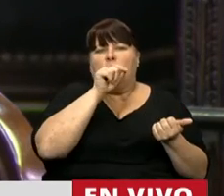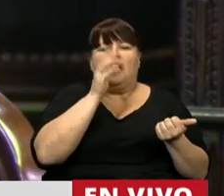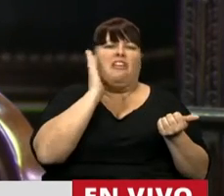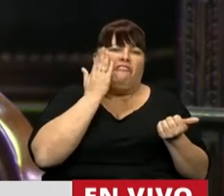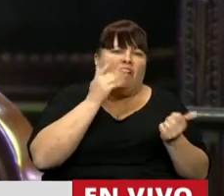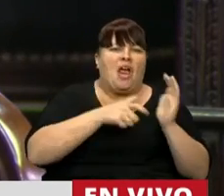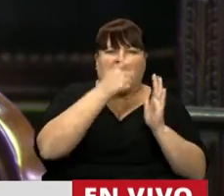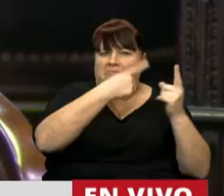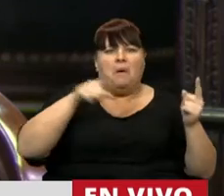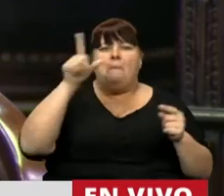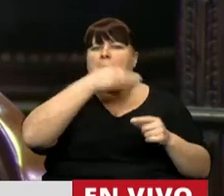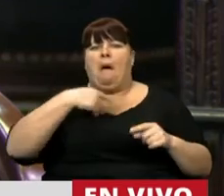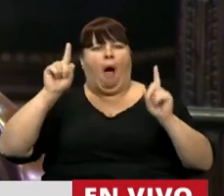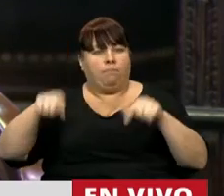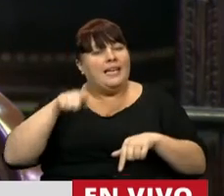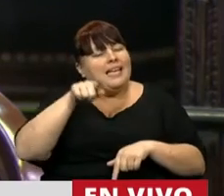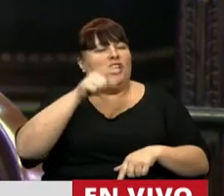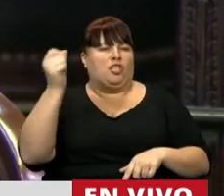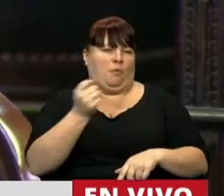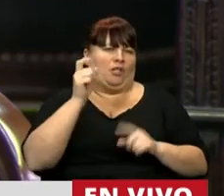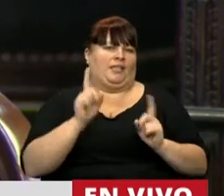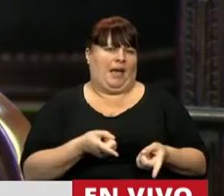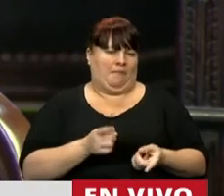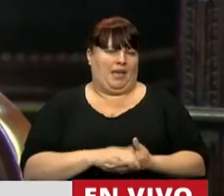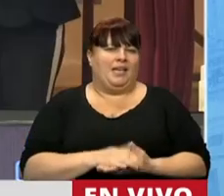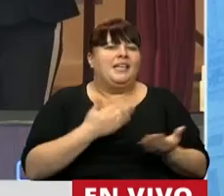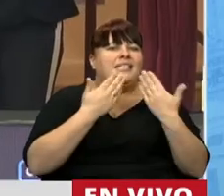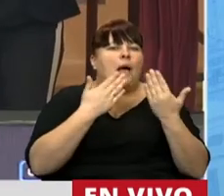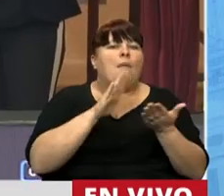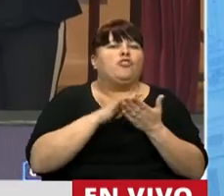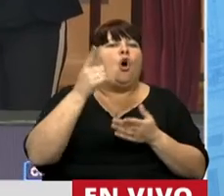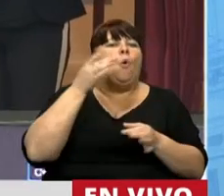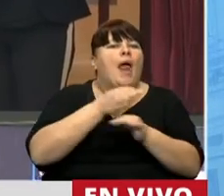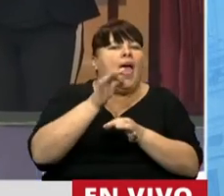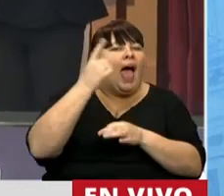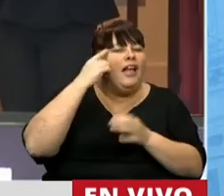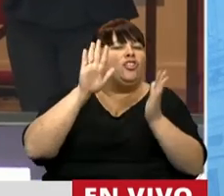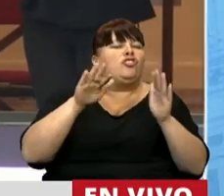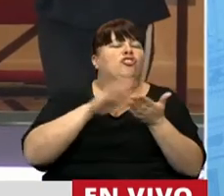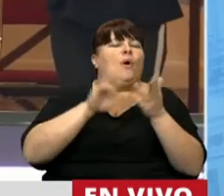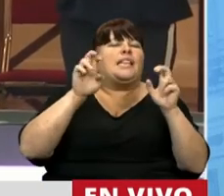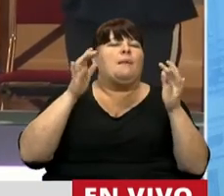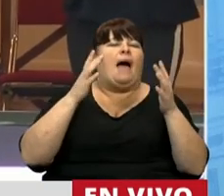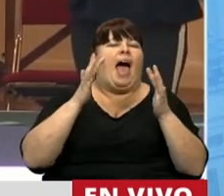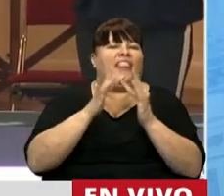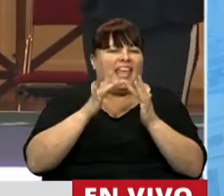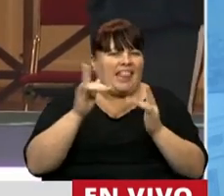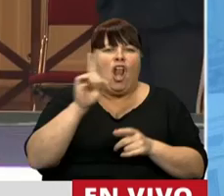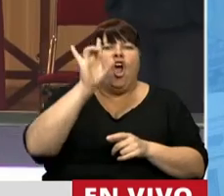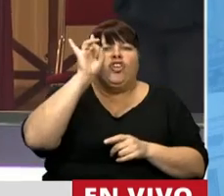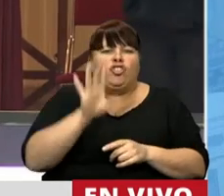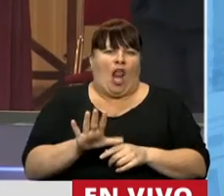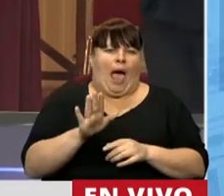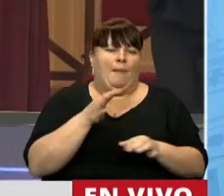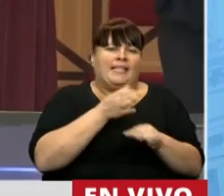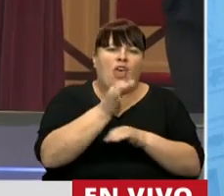social. Eso también es importante cuando hablamos de alfabetización digital. No solamente poner el foco